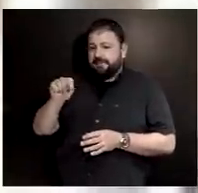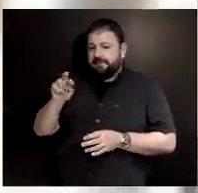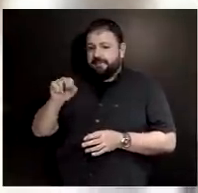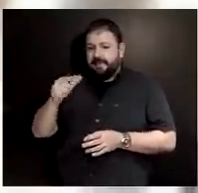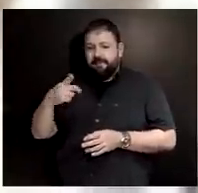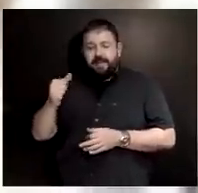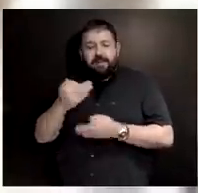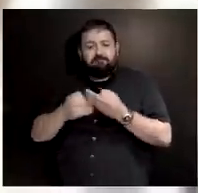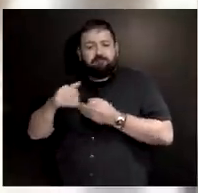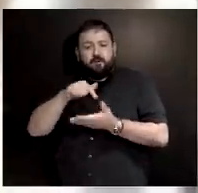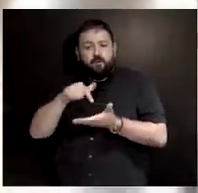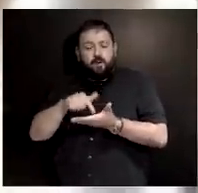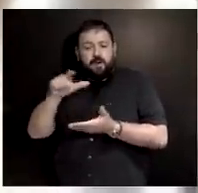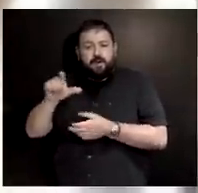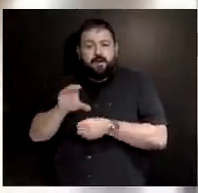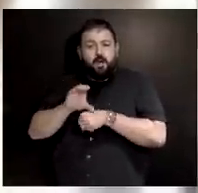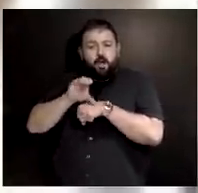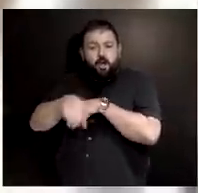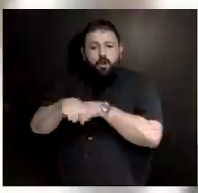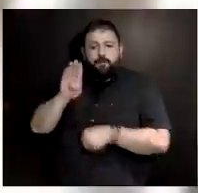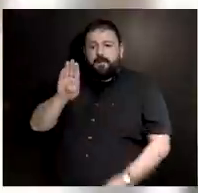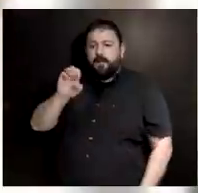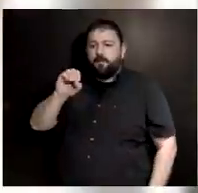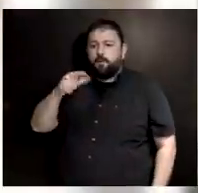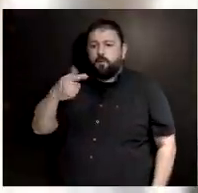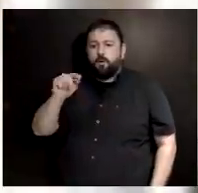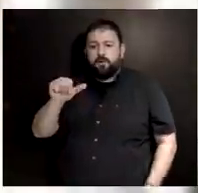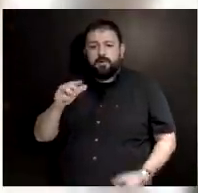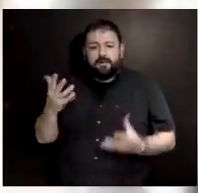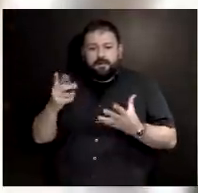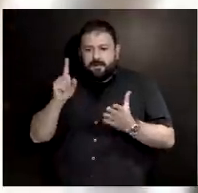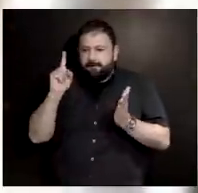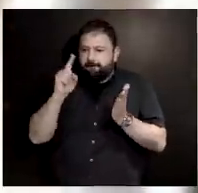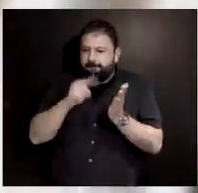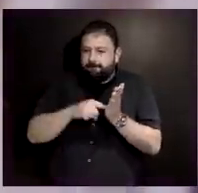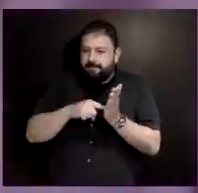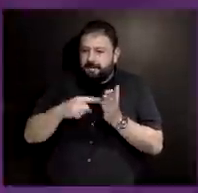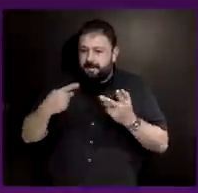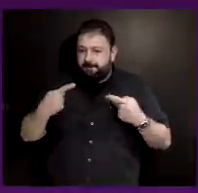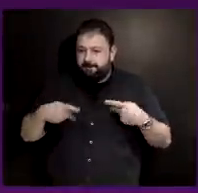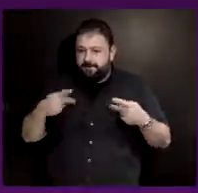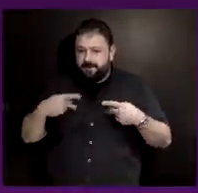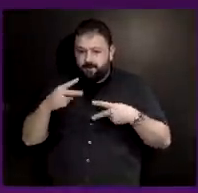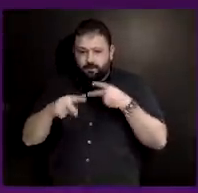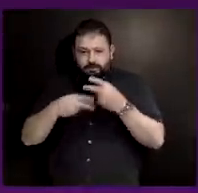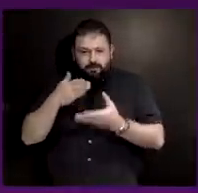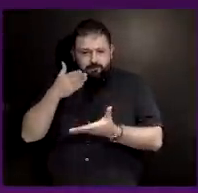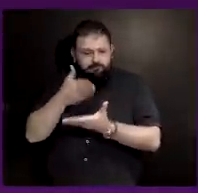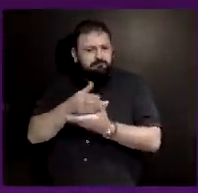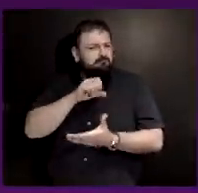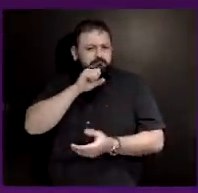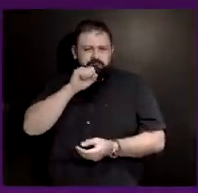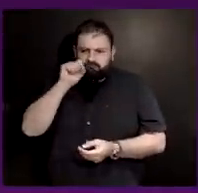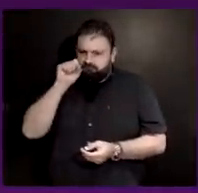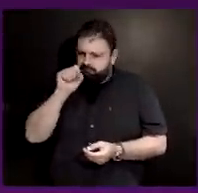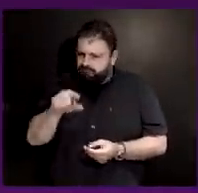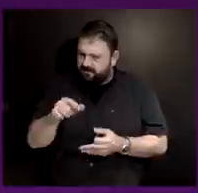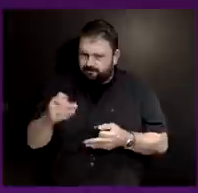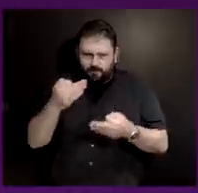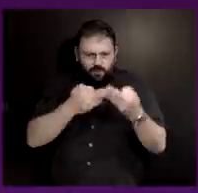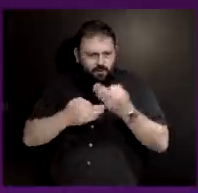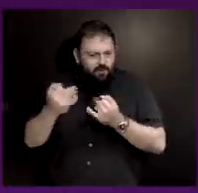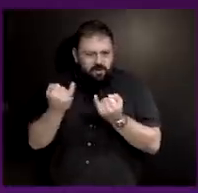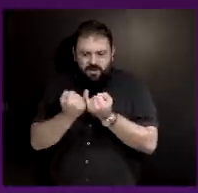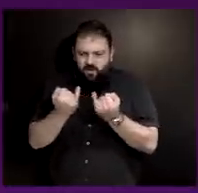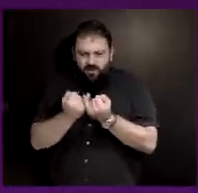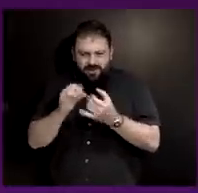La capacidad de estas extravaganas va a ser de 1,000 asistentes, con la misma filosofía, dinámica. La misma